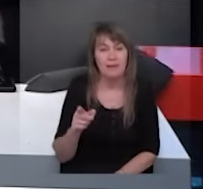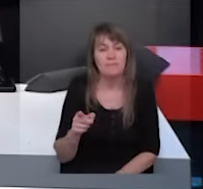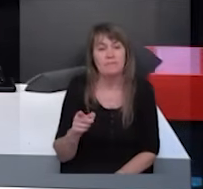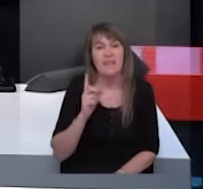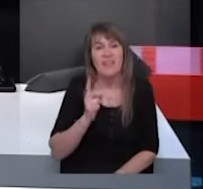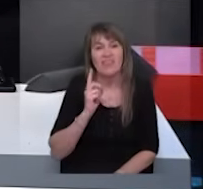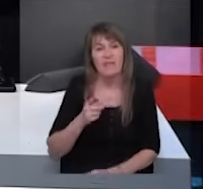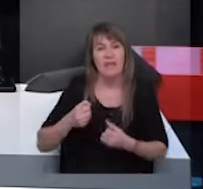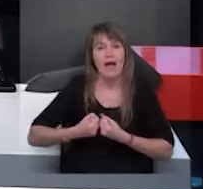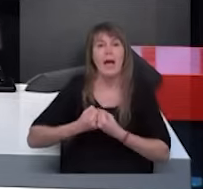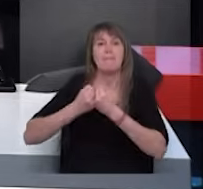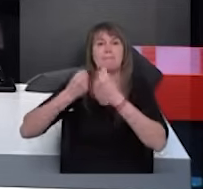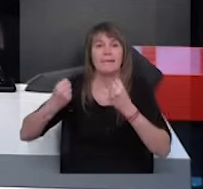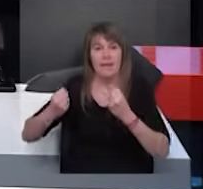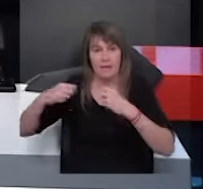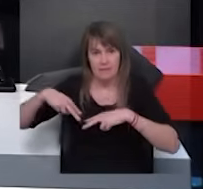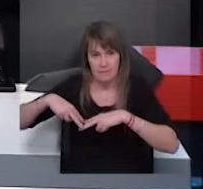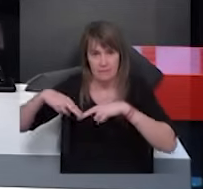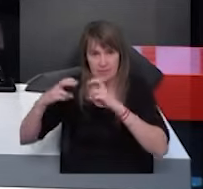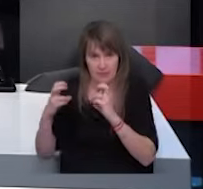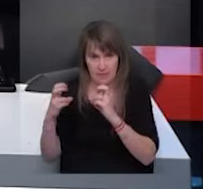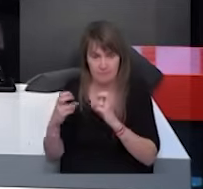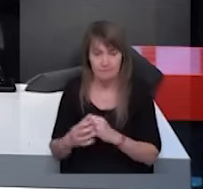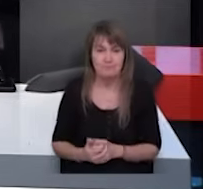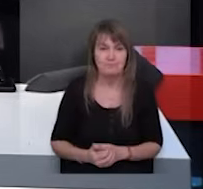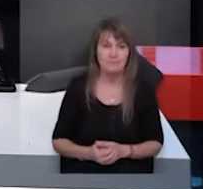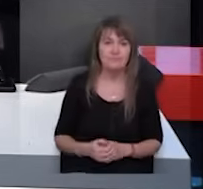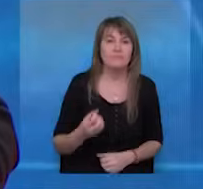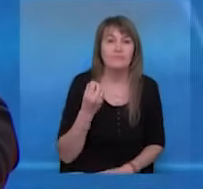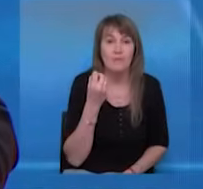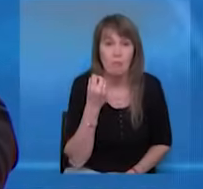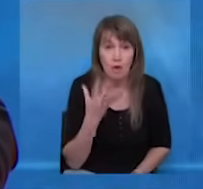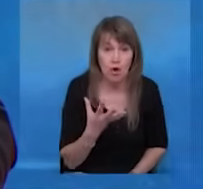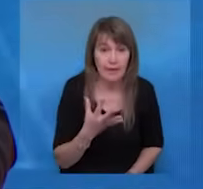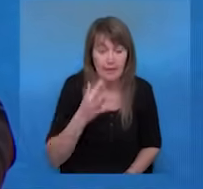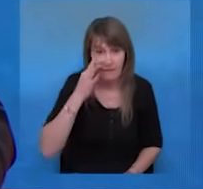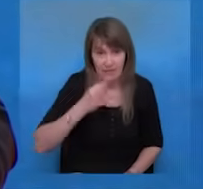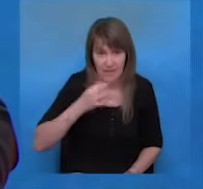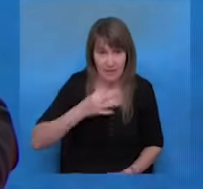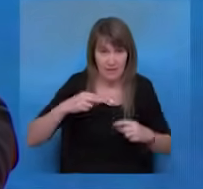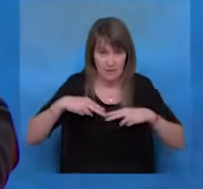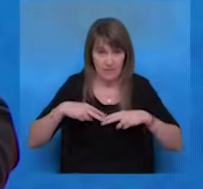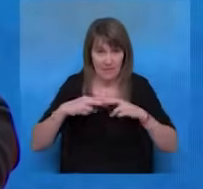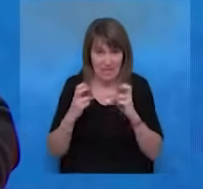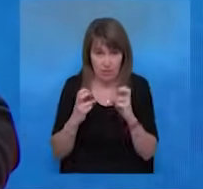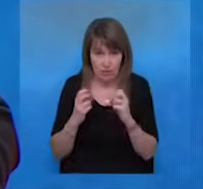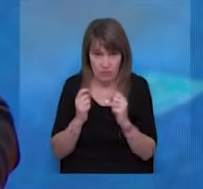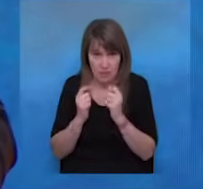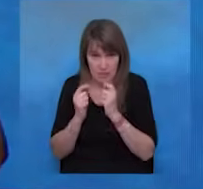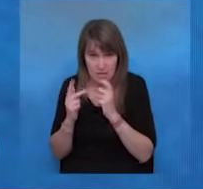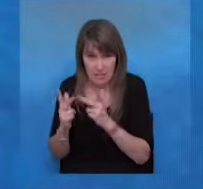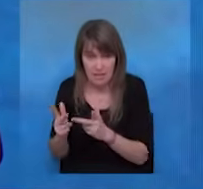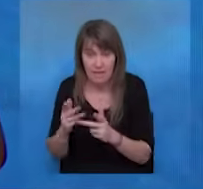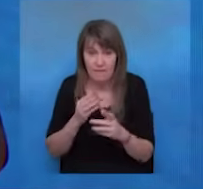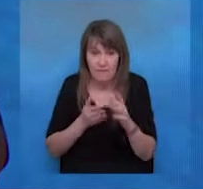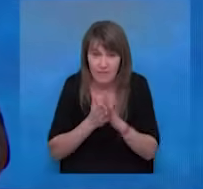ampliar la investigación por qué según lo que yo pude saber es que efectivamente de la investigación surge que la